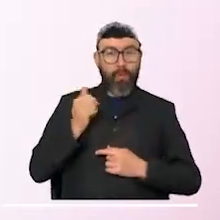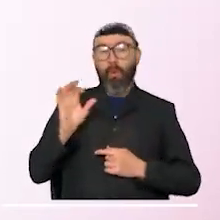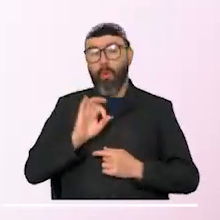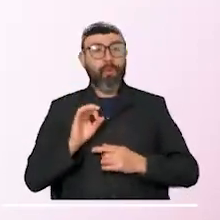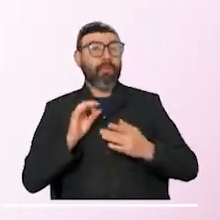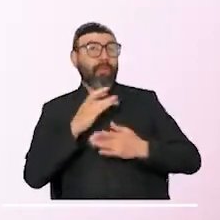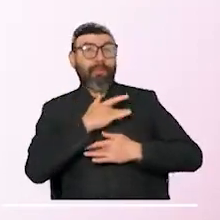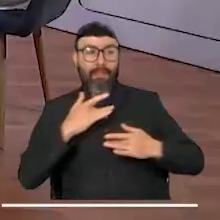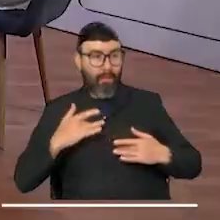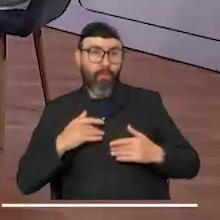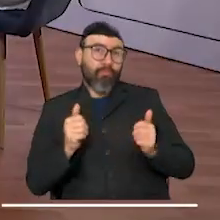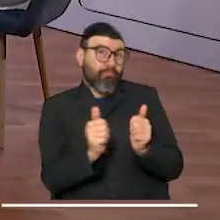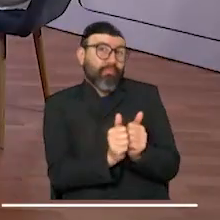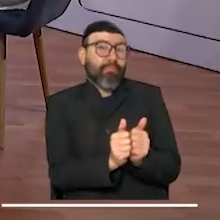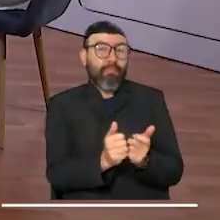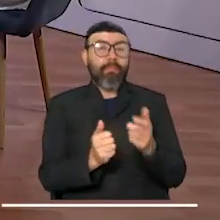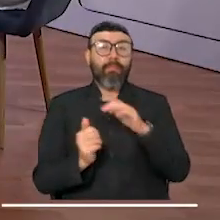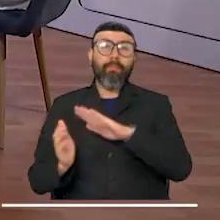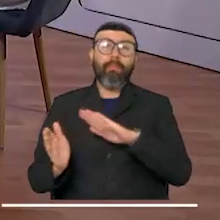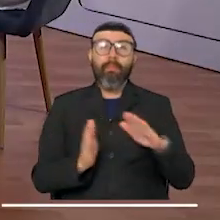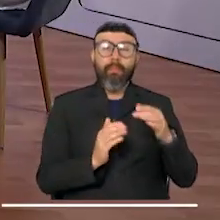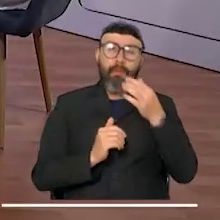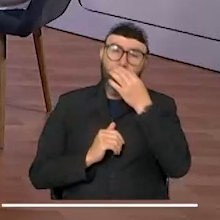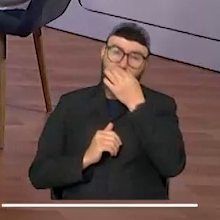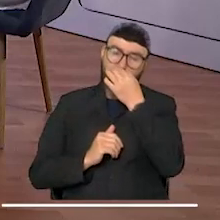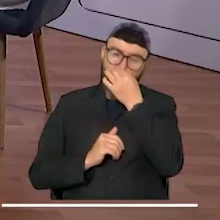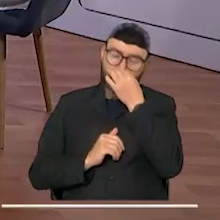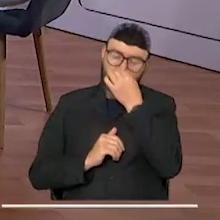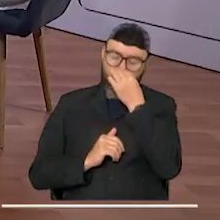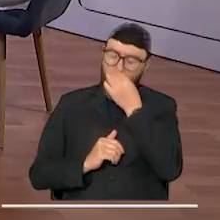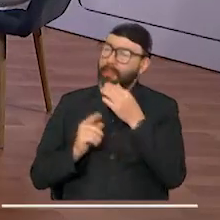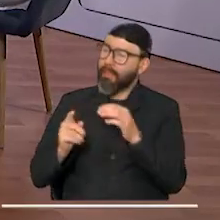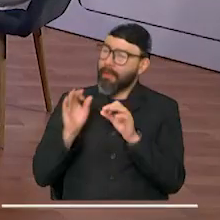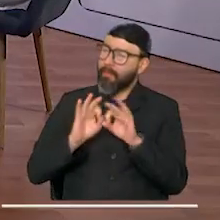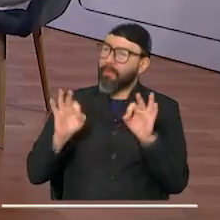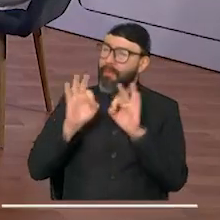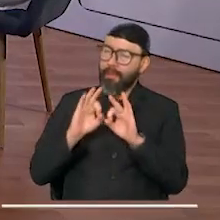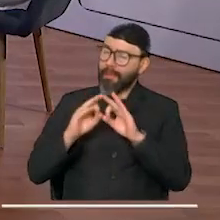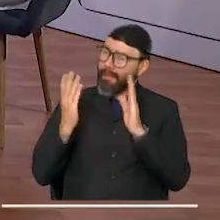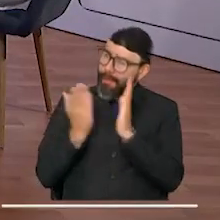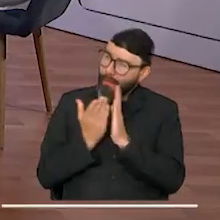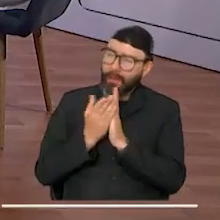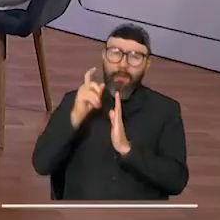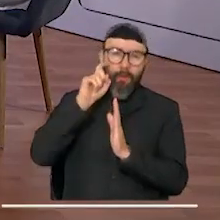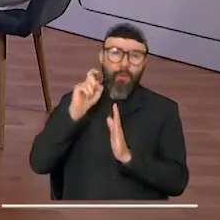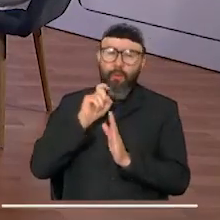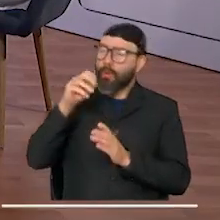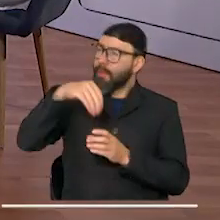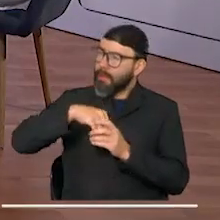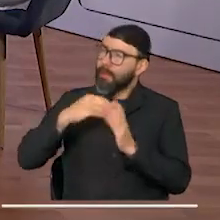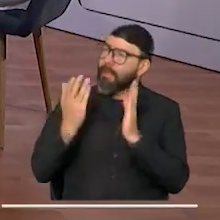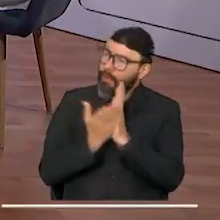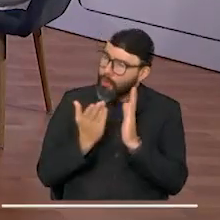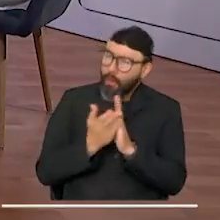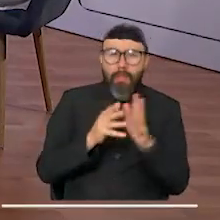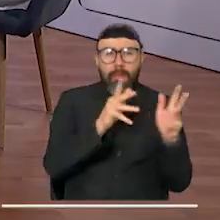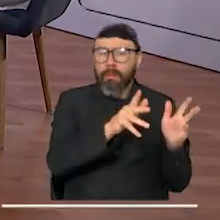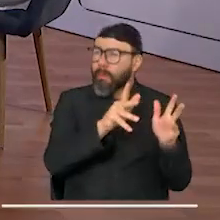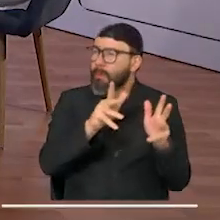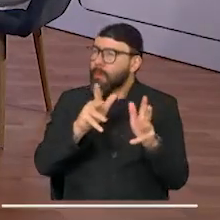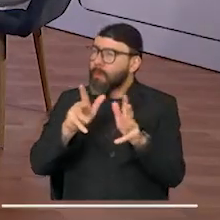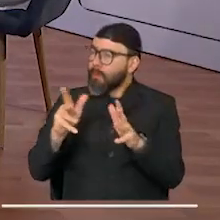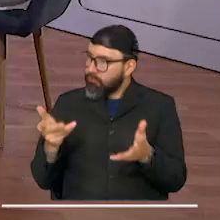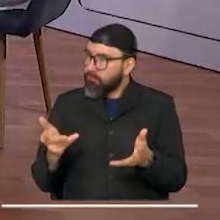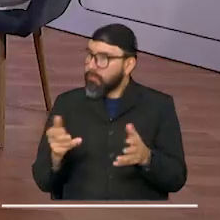pareja Cuánto es importante la educación sexual en las escuelas empezará a hablar a